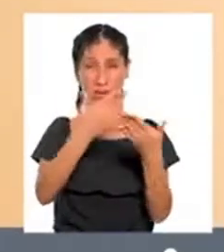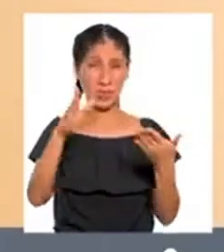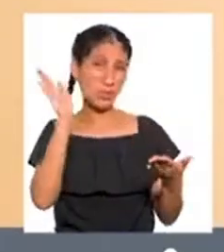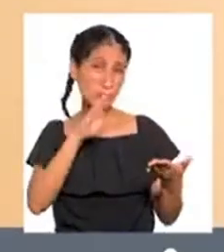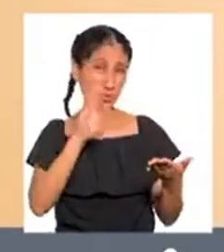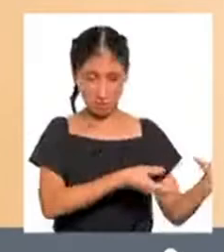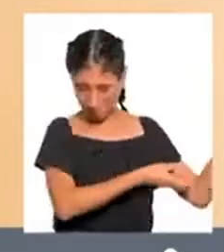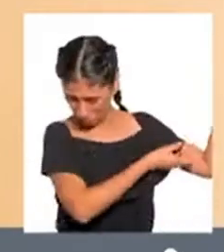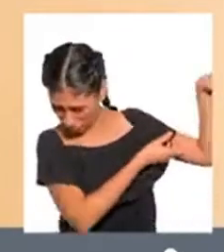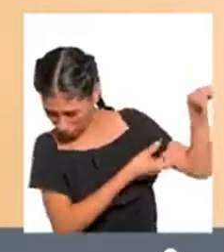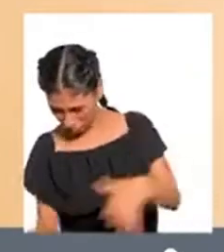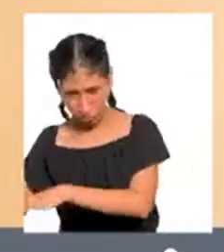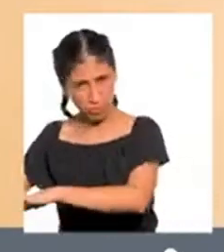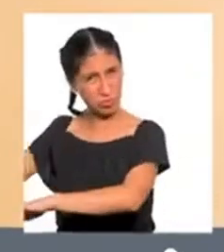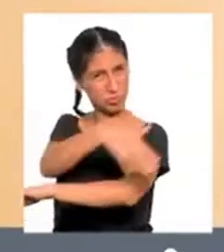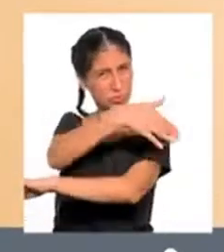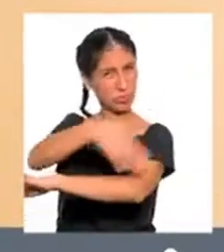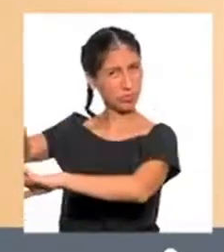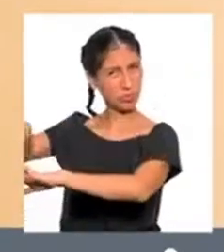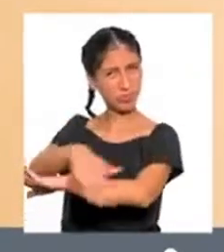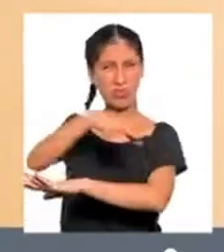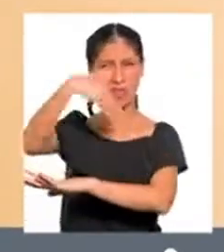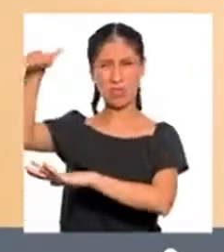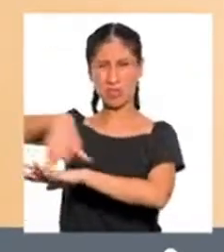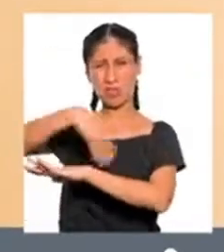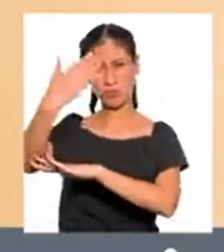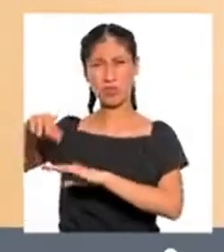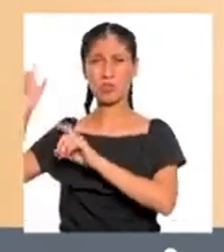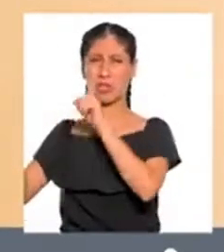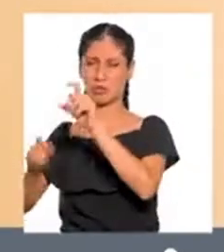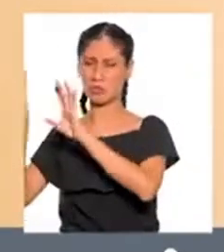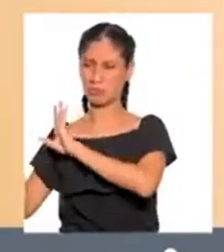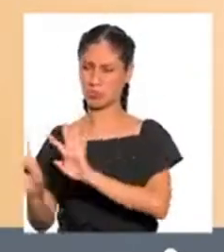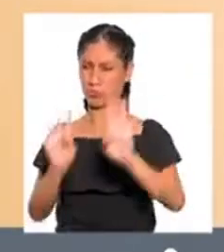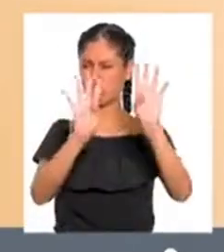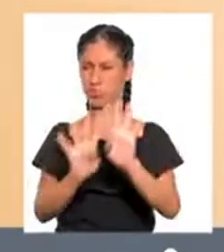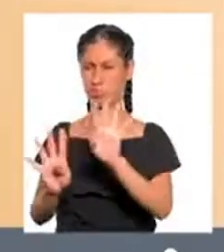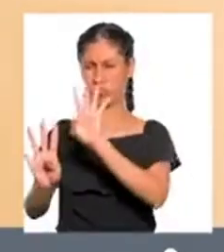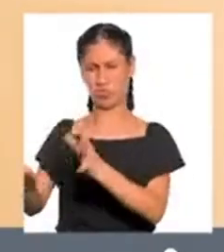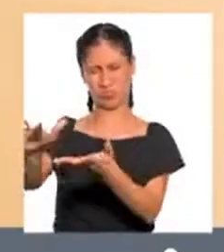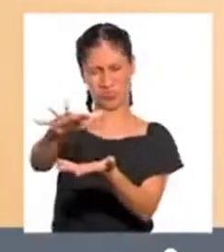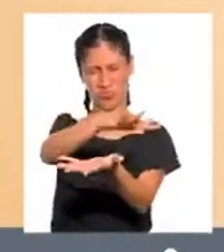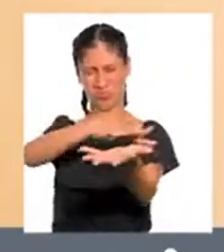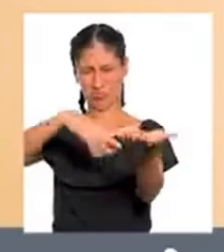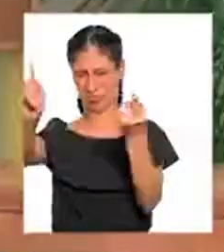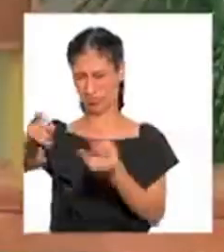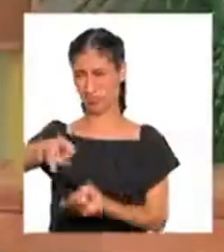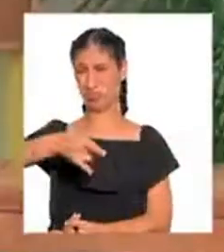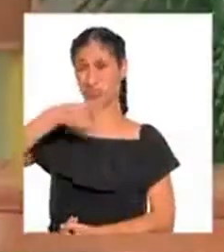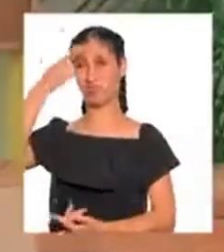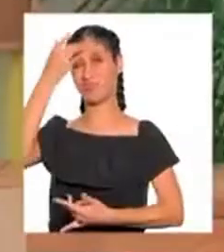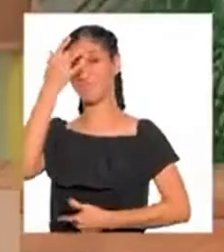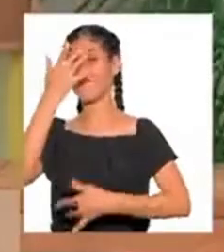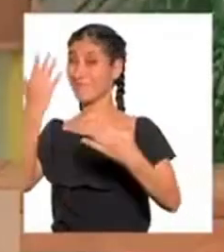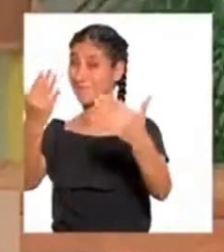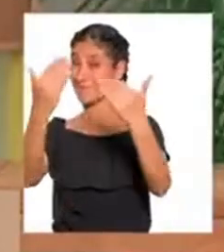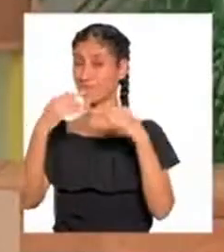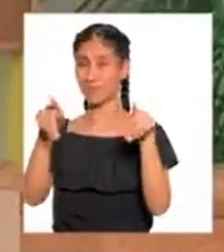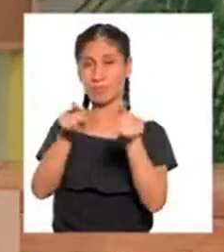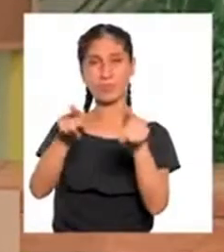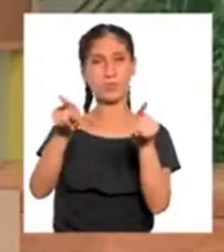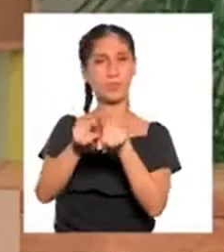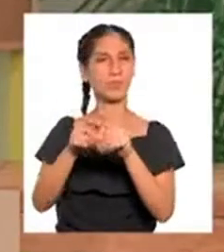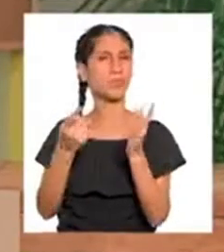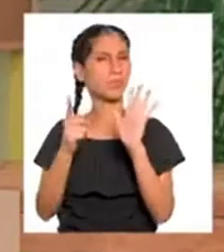públicas, lo que creó condiciones ambientales propicias para la propagación de enfermedades. ¿Qué estrategias se